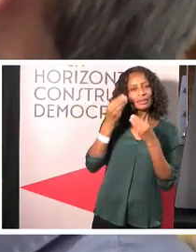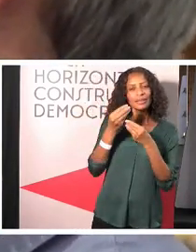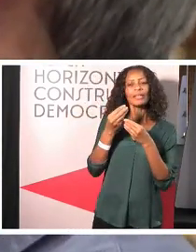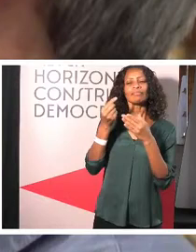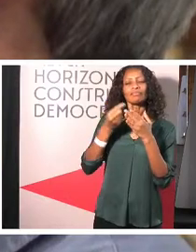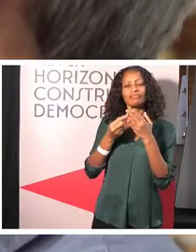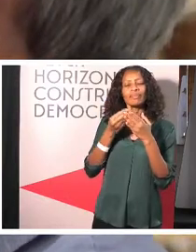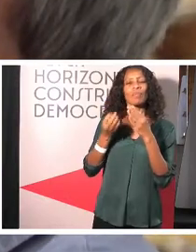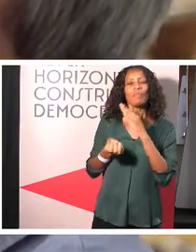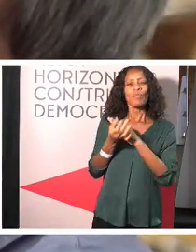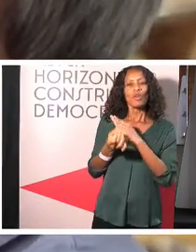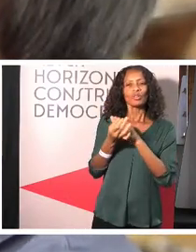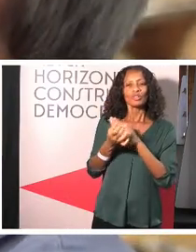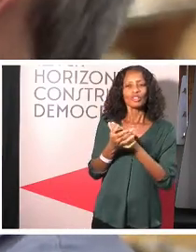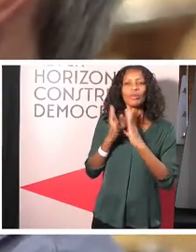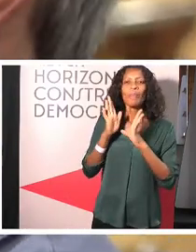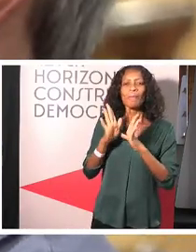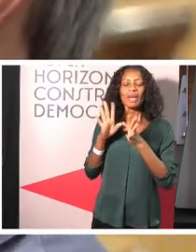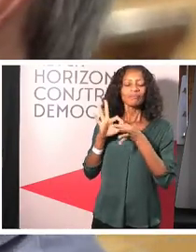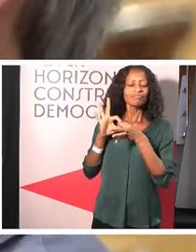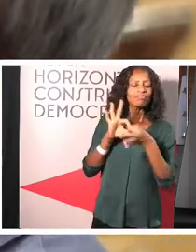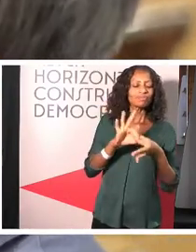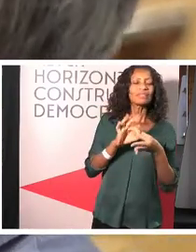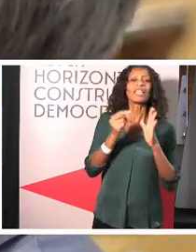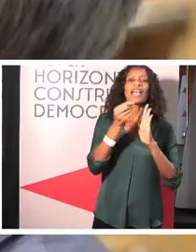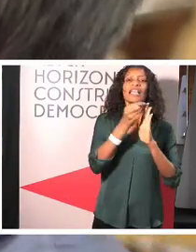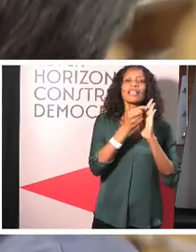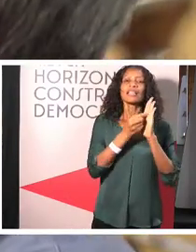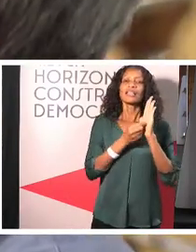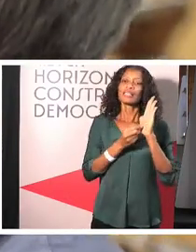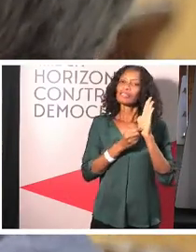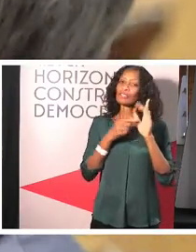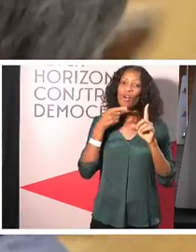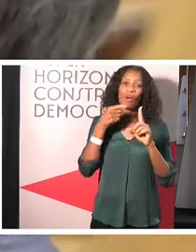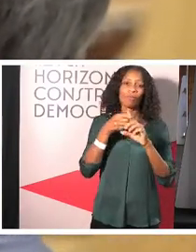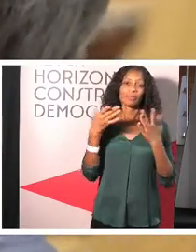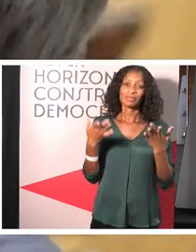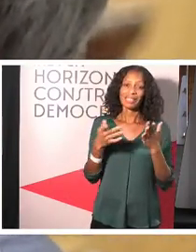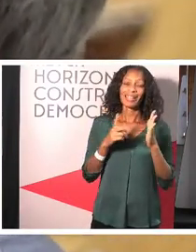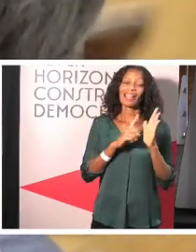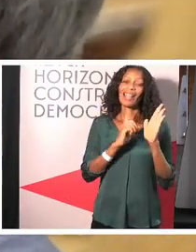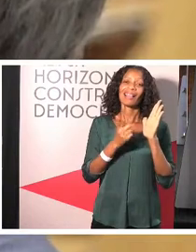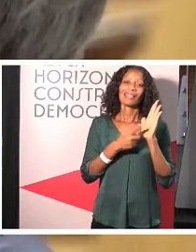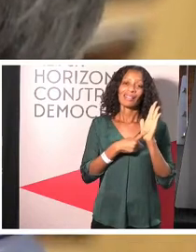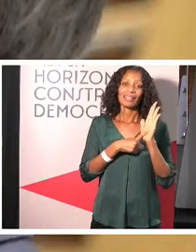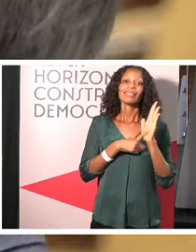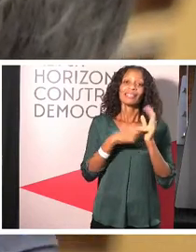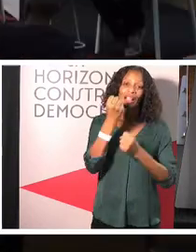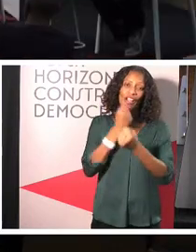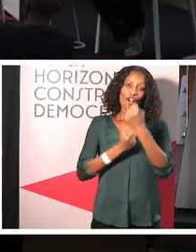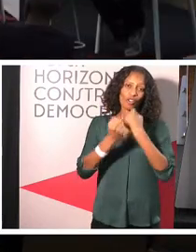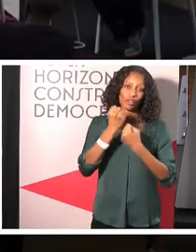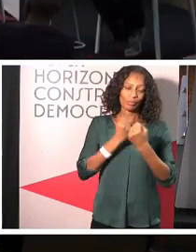pero siempre en torno al criterio objetivo que establecían las leyes económicas, ¿no? Entonces,